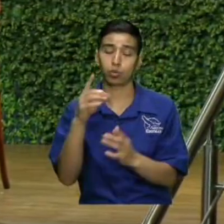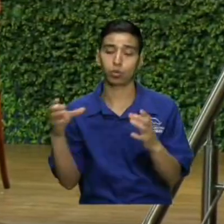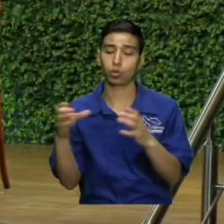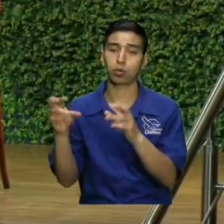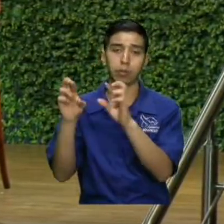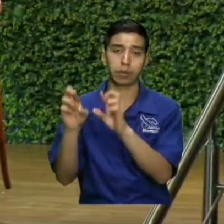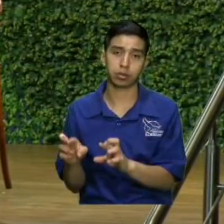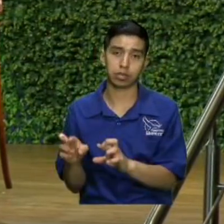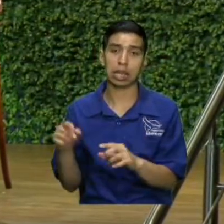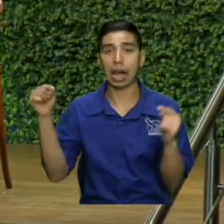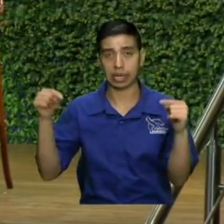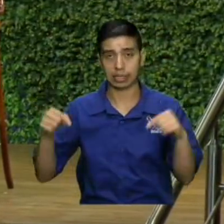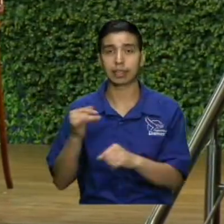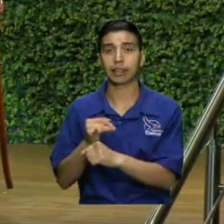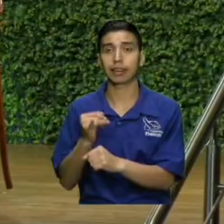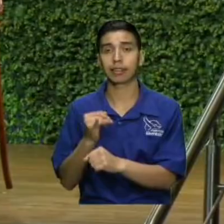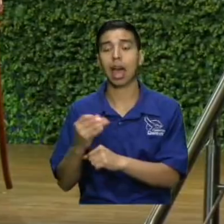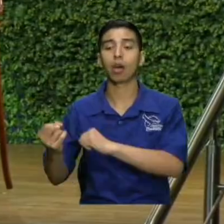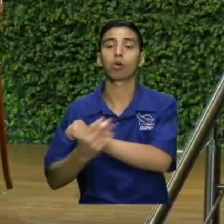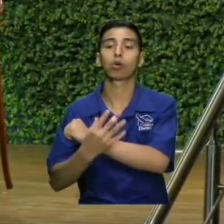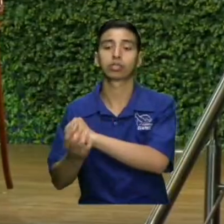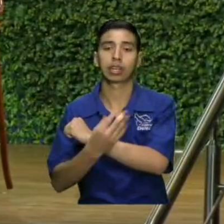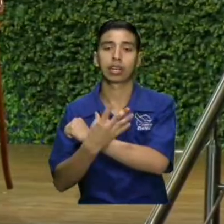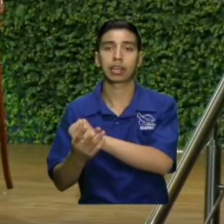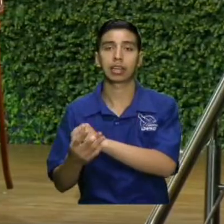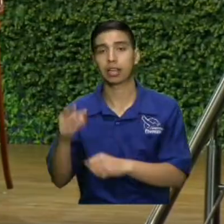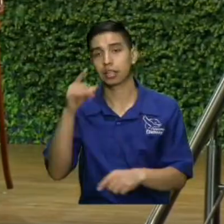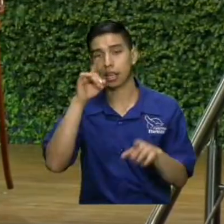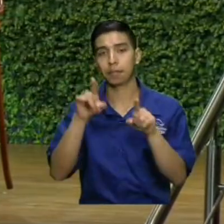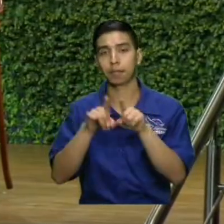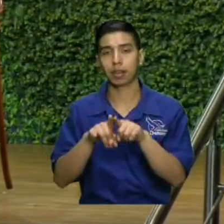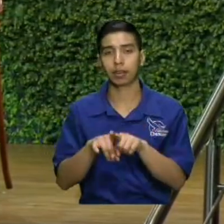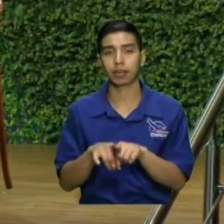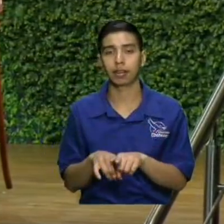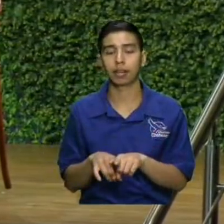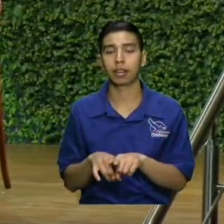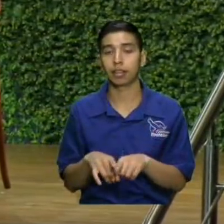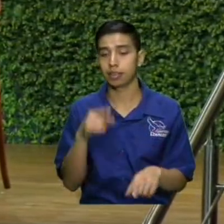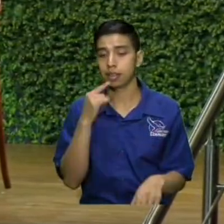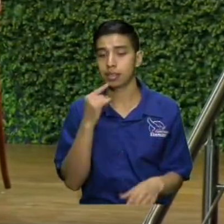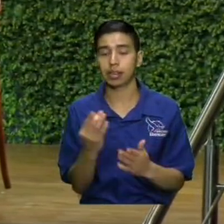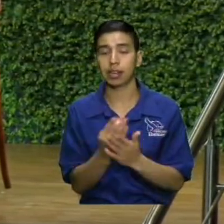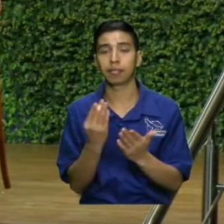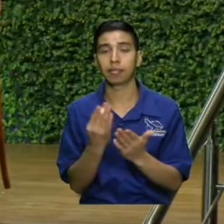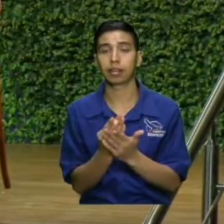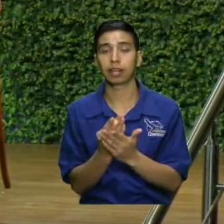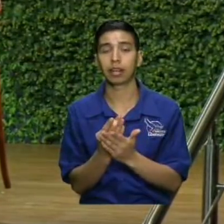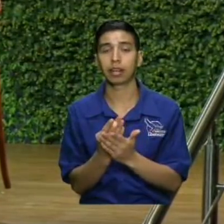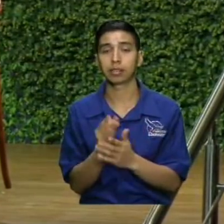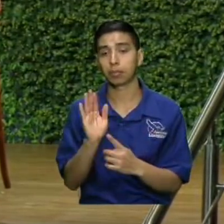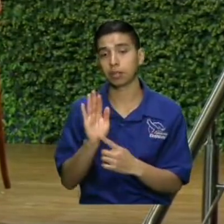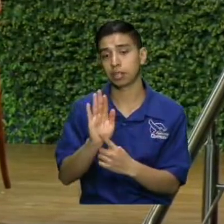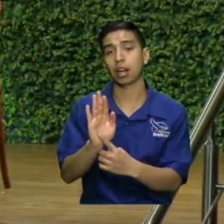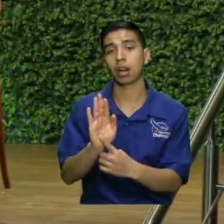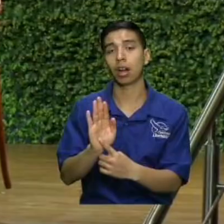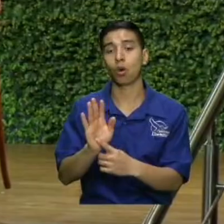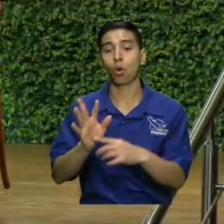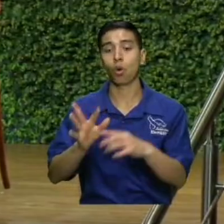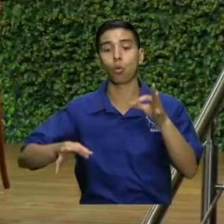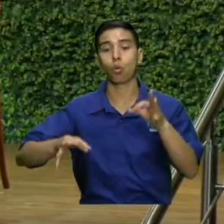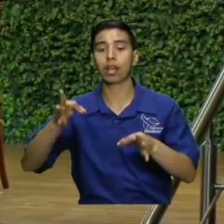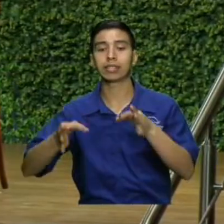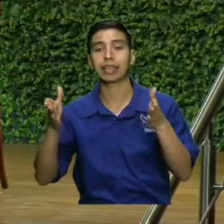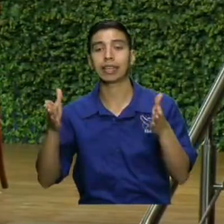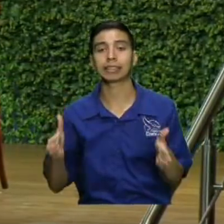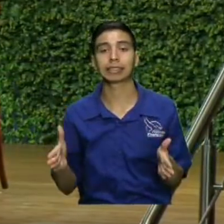¿verdad? Que deben de haber jueces que van y consejeros que van a ser restaurados para que